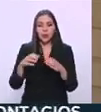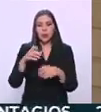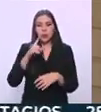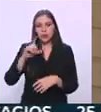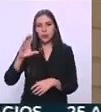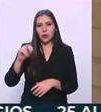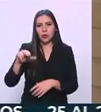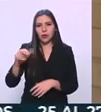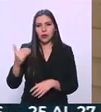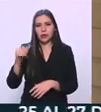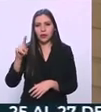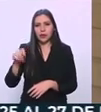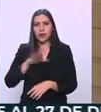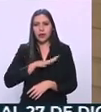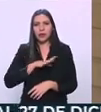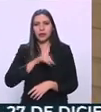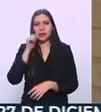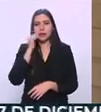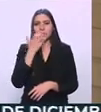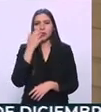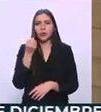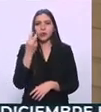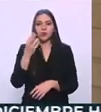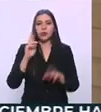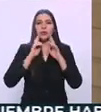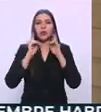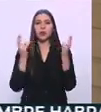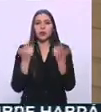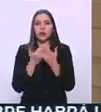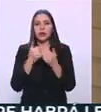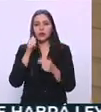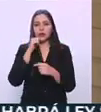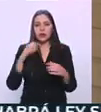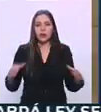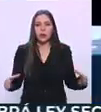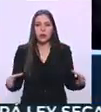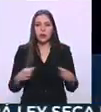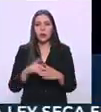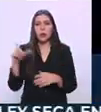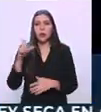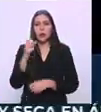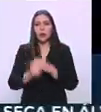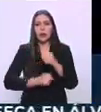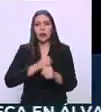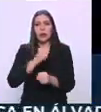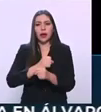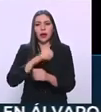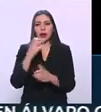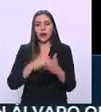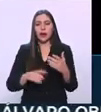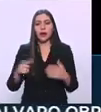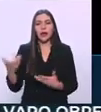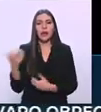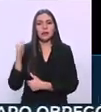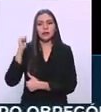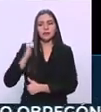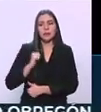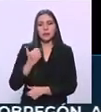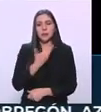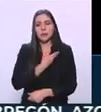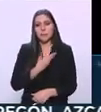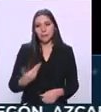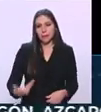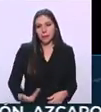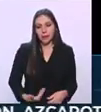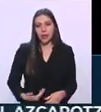con él en 2 sesiones ordinarias que generalmente se unen a final del año, y él preside y